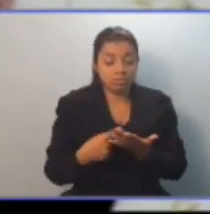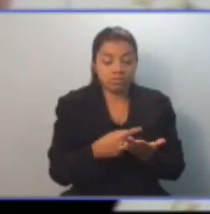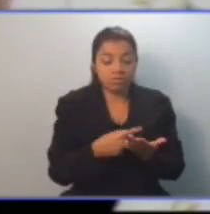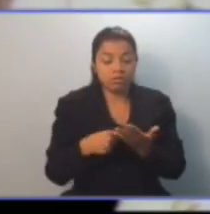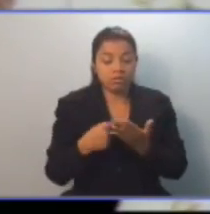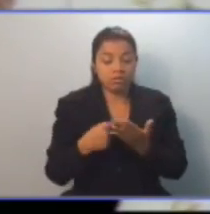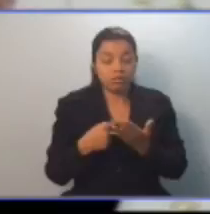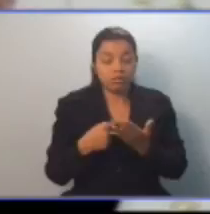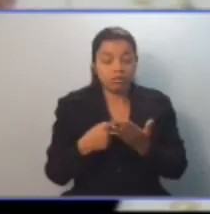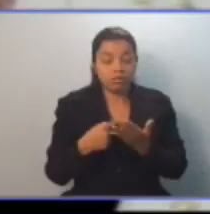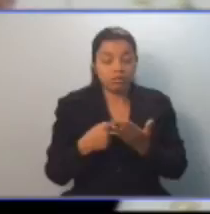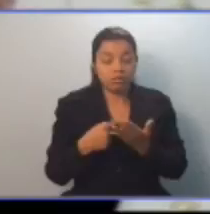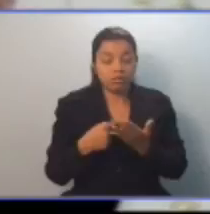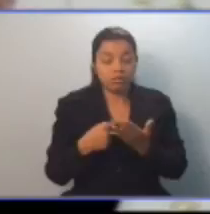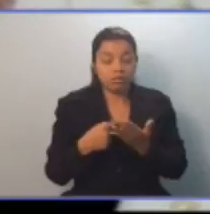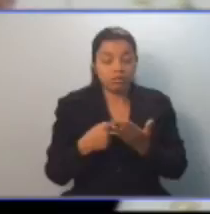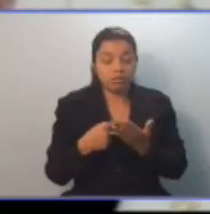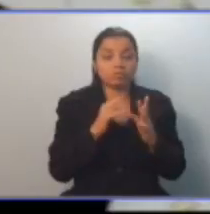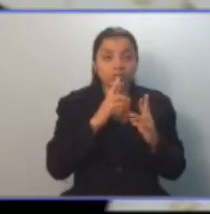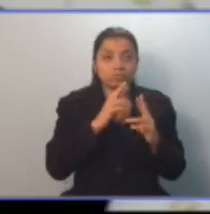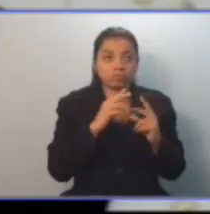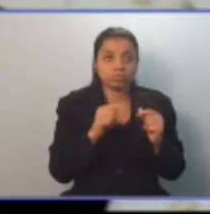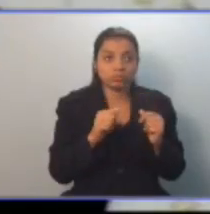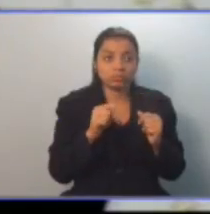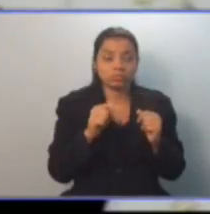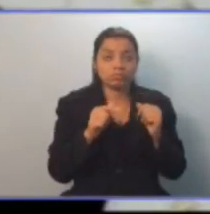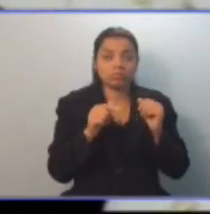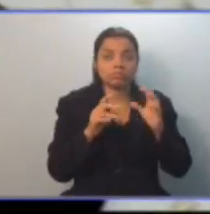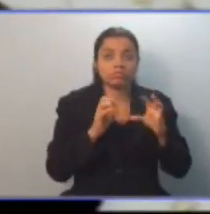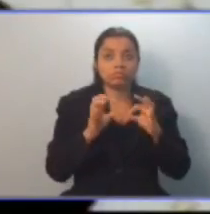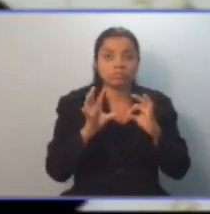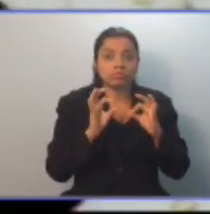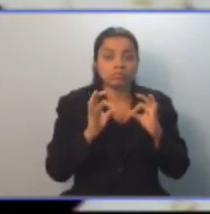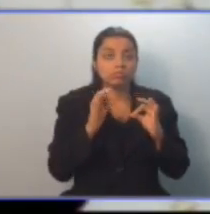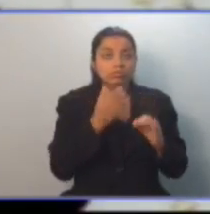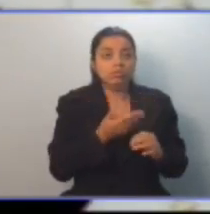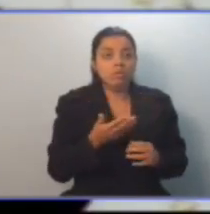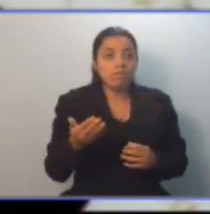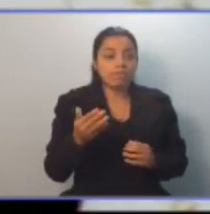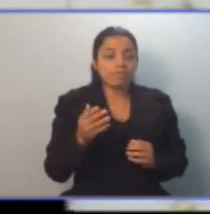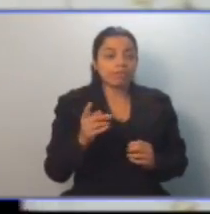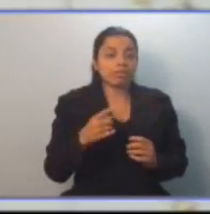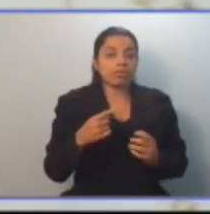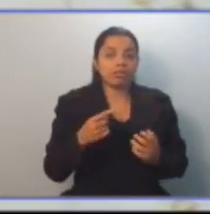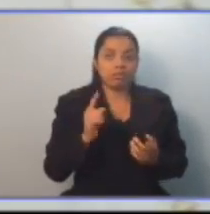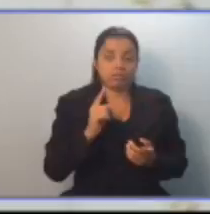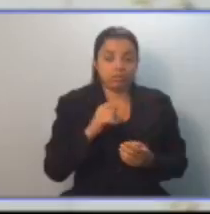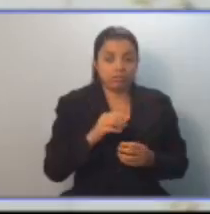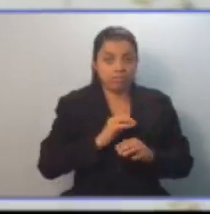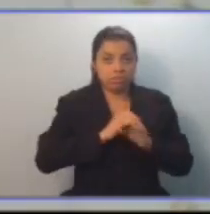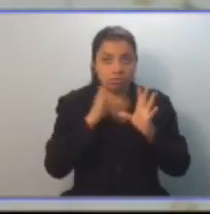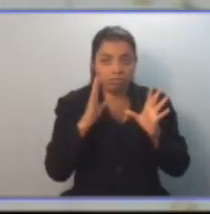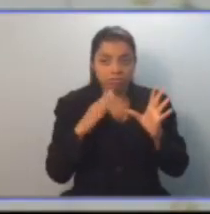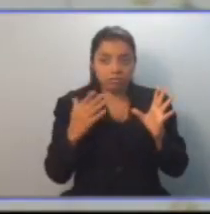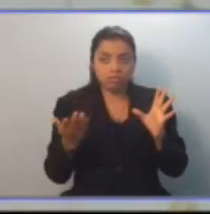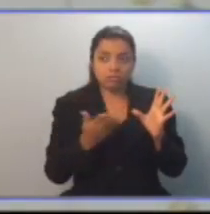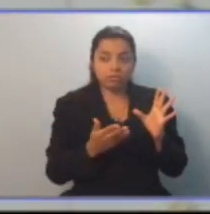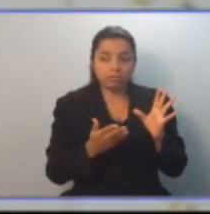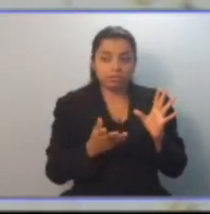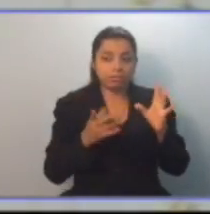constitucional y viendo lo que se resolvió, si aparece ahí algún punto no debatido, definitivamente estaría